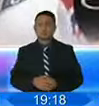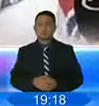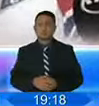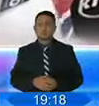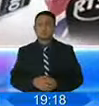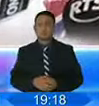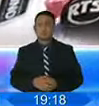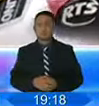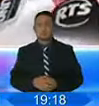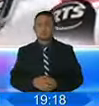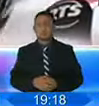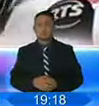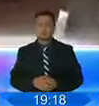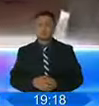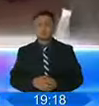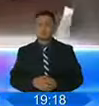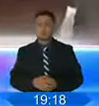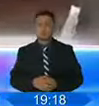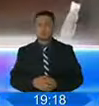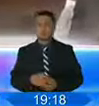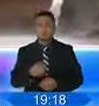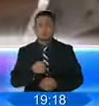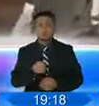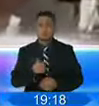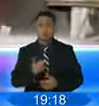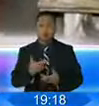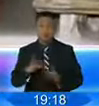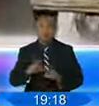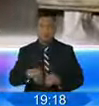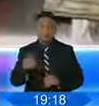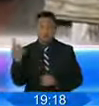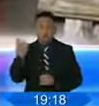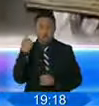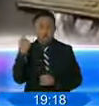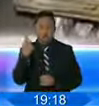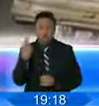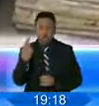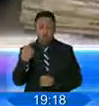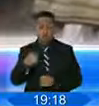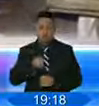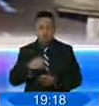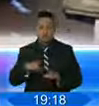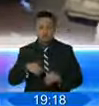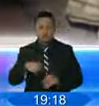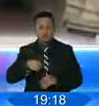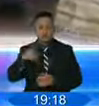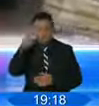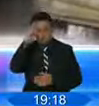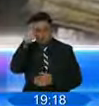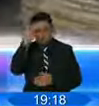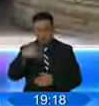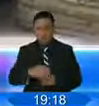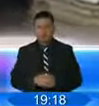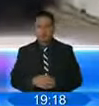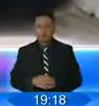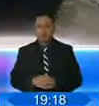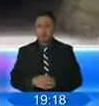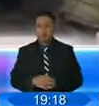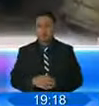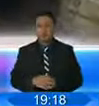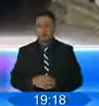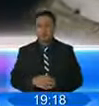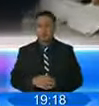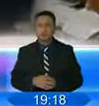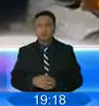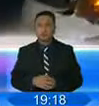Sé que estamos un poco ebrios porque lo acepto. Pero amigo, acepto mi error y el carro te lo dejo tal